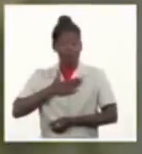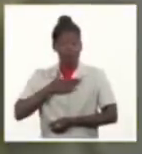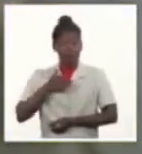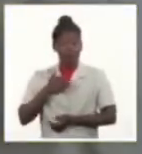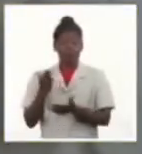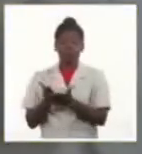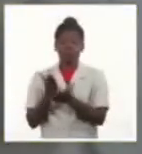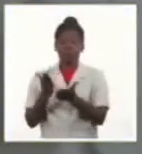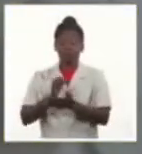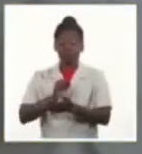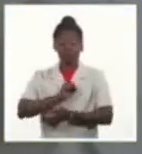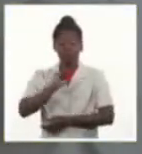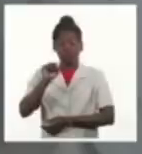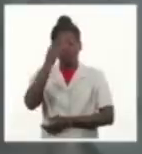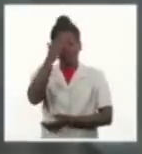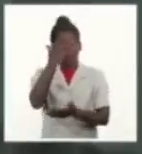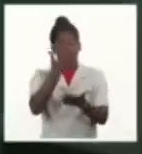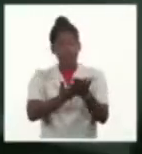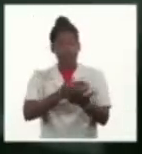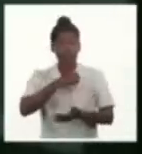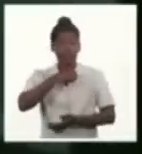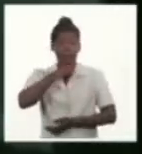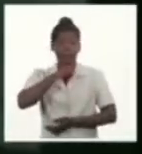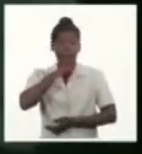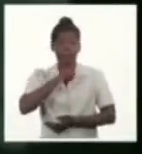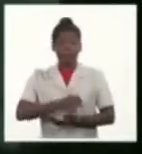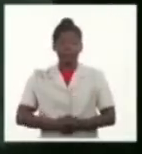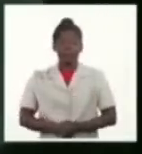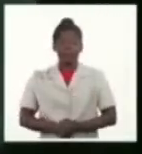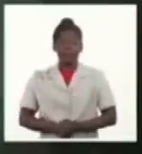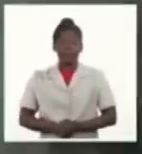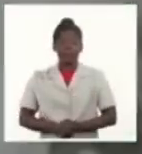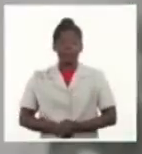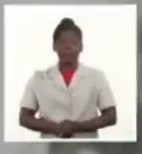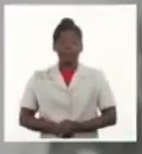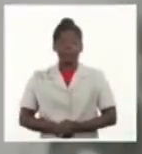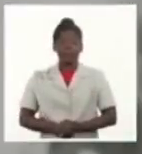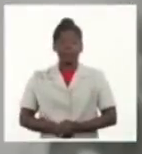estudiar. Lo que he podido aprender,